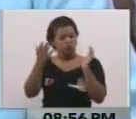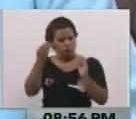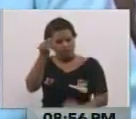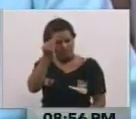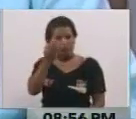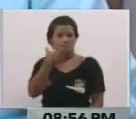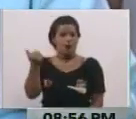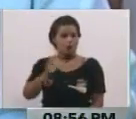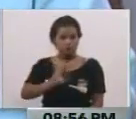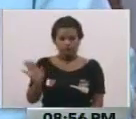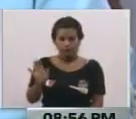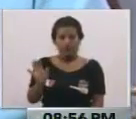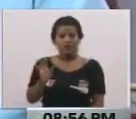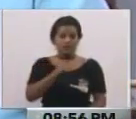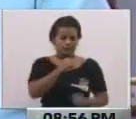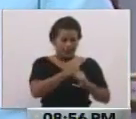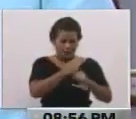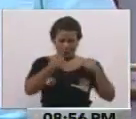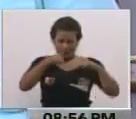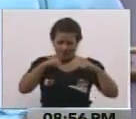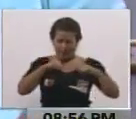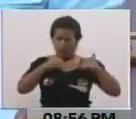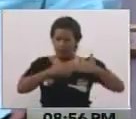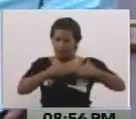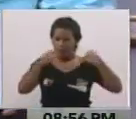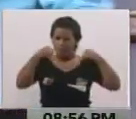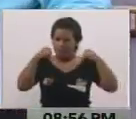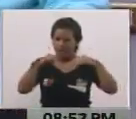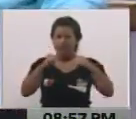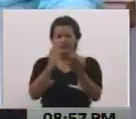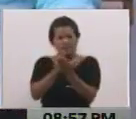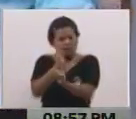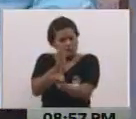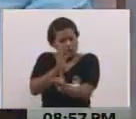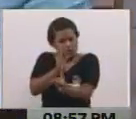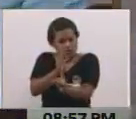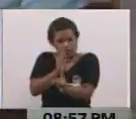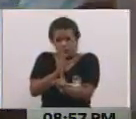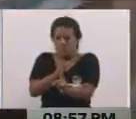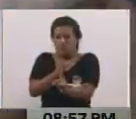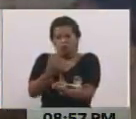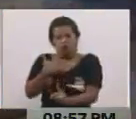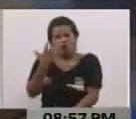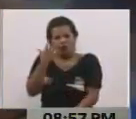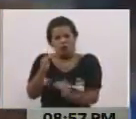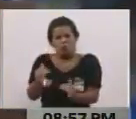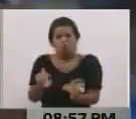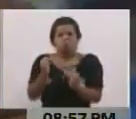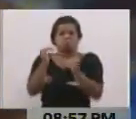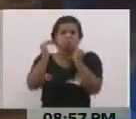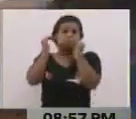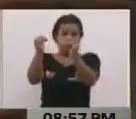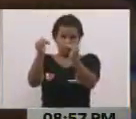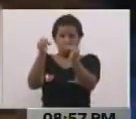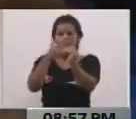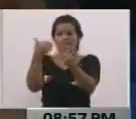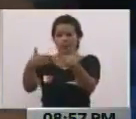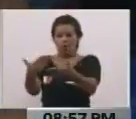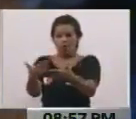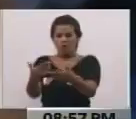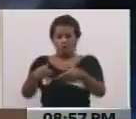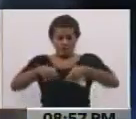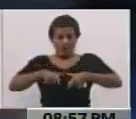trabajando como venimos, siempre con la humildad, con la perseverancia, la constancia, vamos a buscar. No una